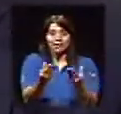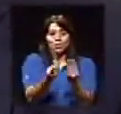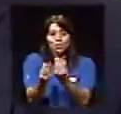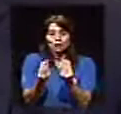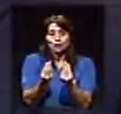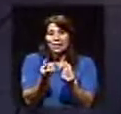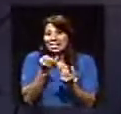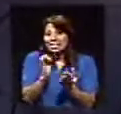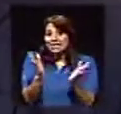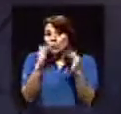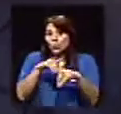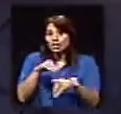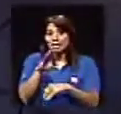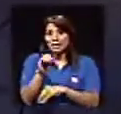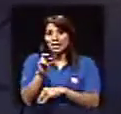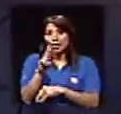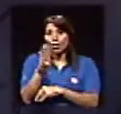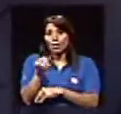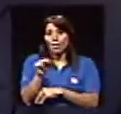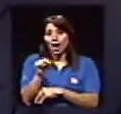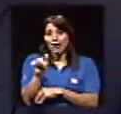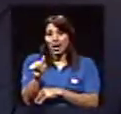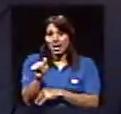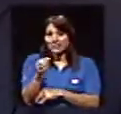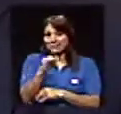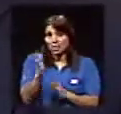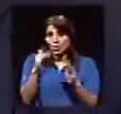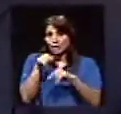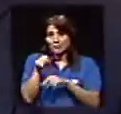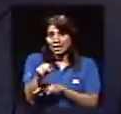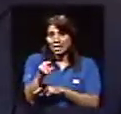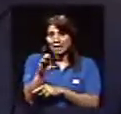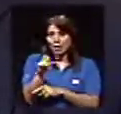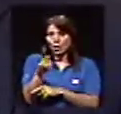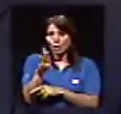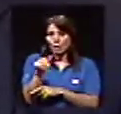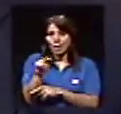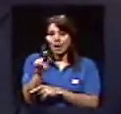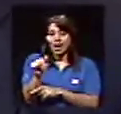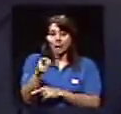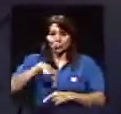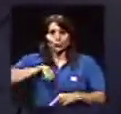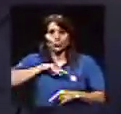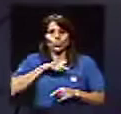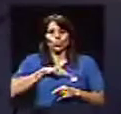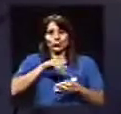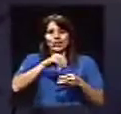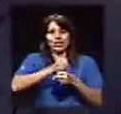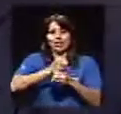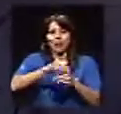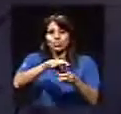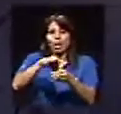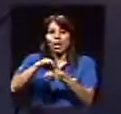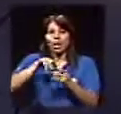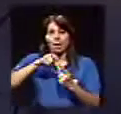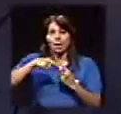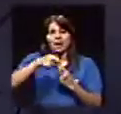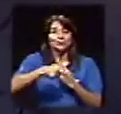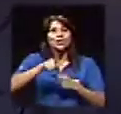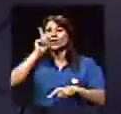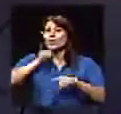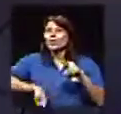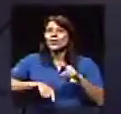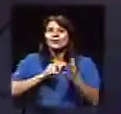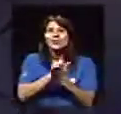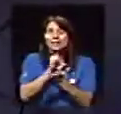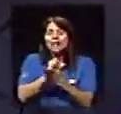existiera Corbana, y con esto termino este punto, si no existiera Corbana, los bananeros no habríamos tenido capacidad de poder investigar, poder prepararnos